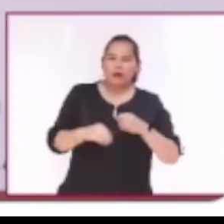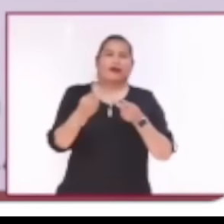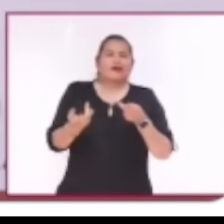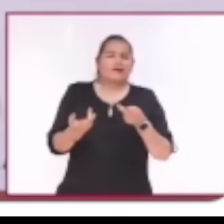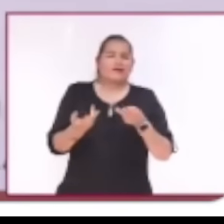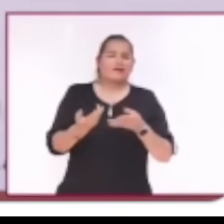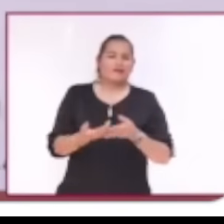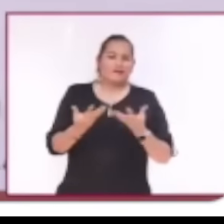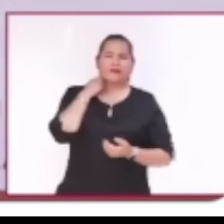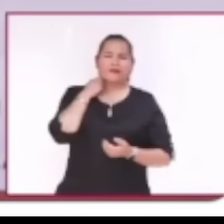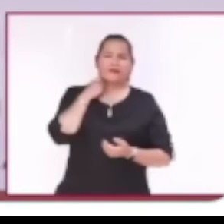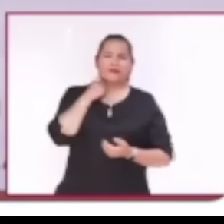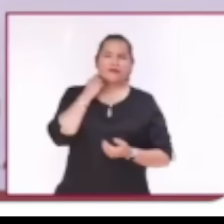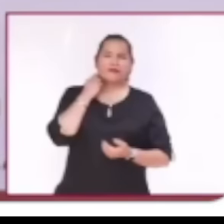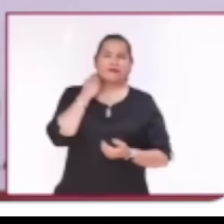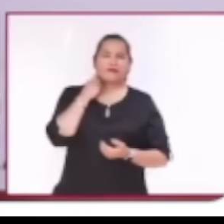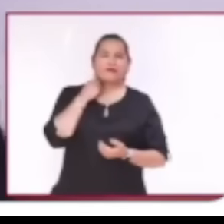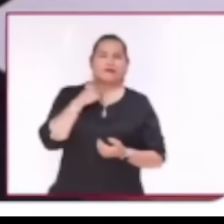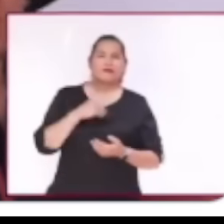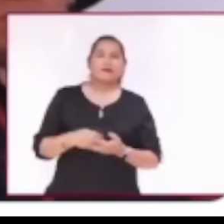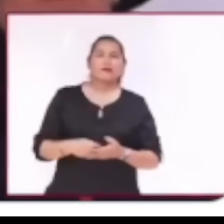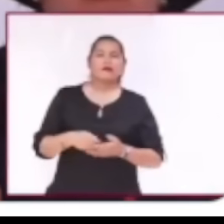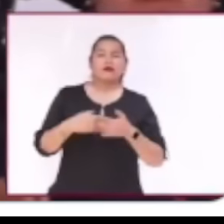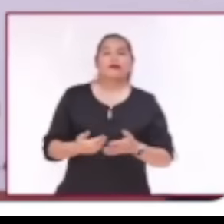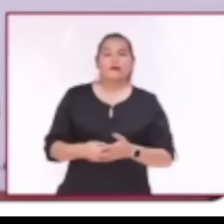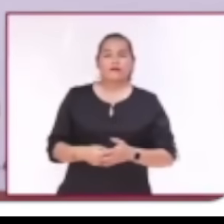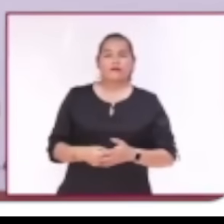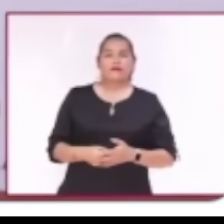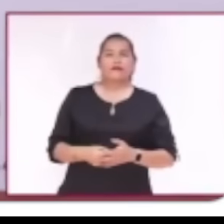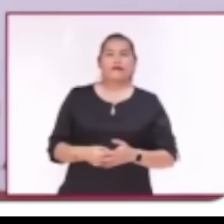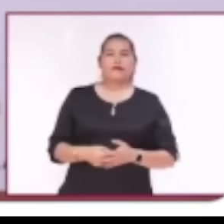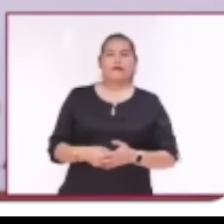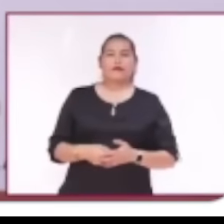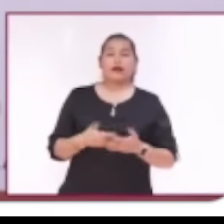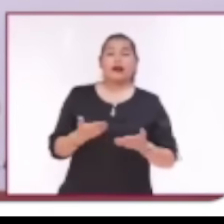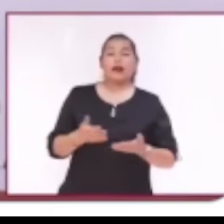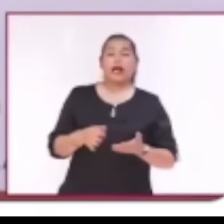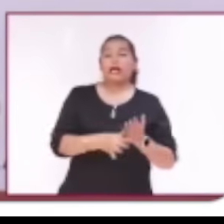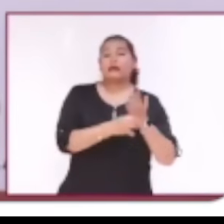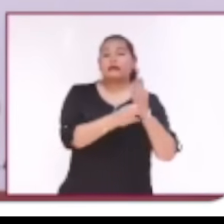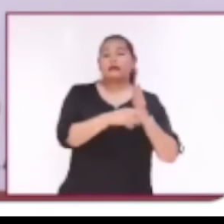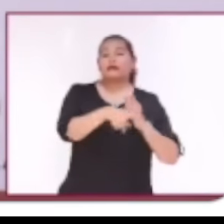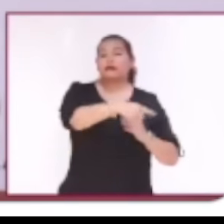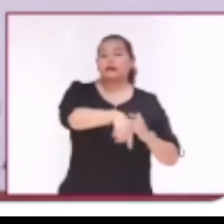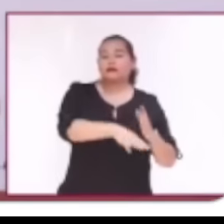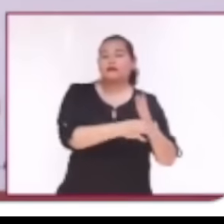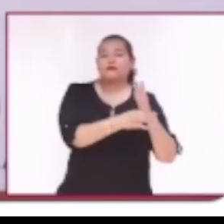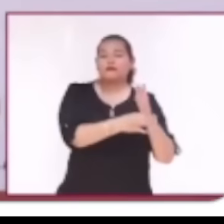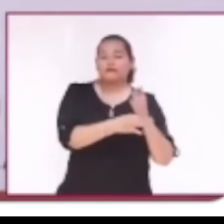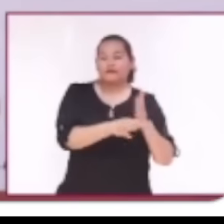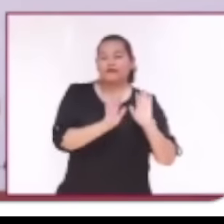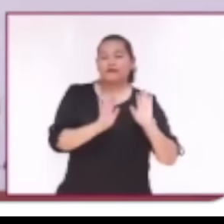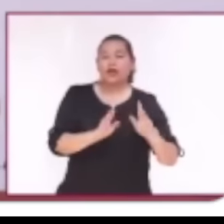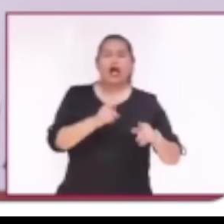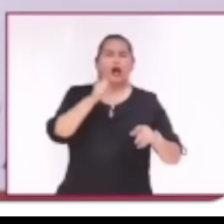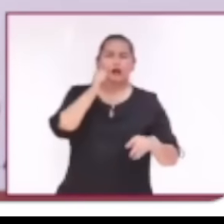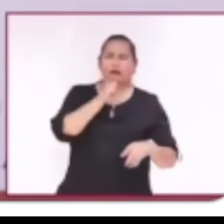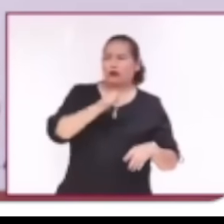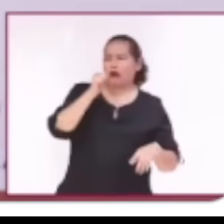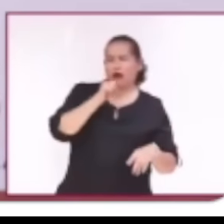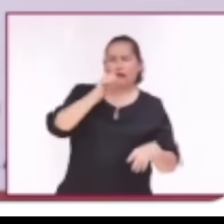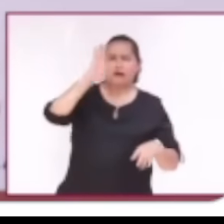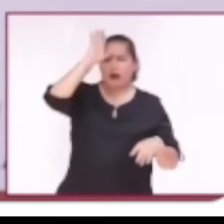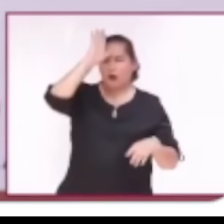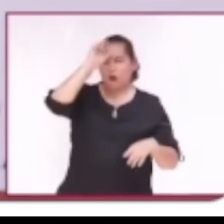verde Bueno a ver si ustedes les creen Ellos dicen que siempre estuvieron de acuerdo con la